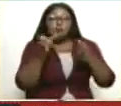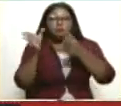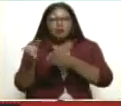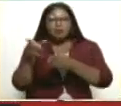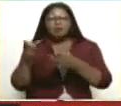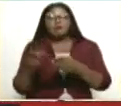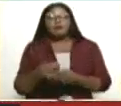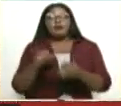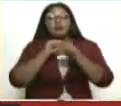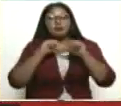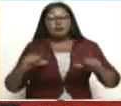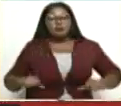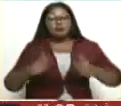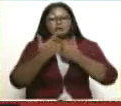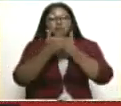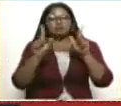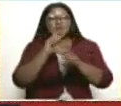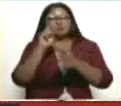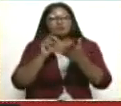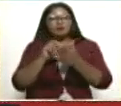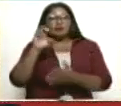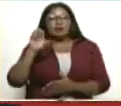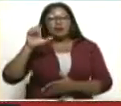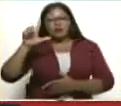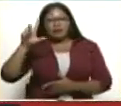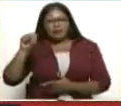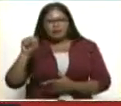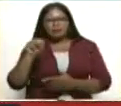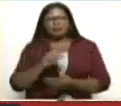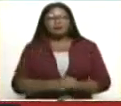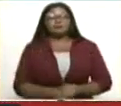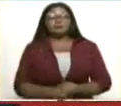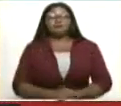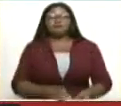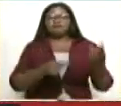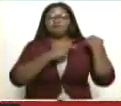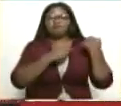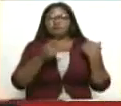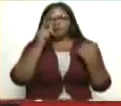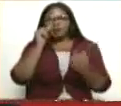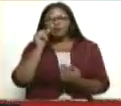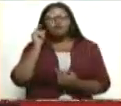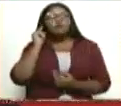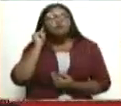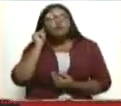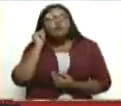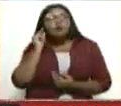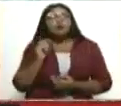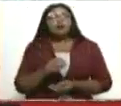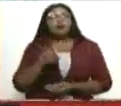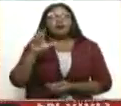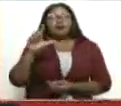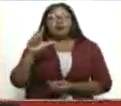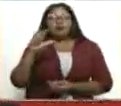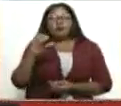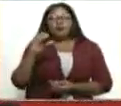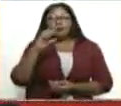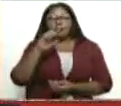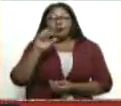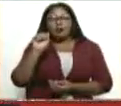el Ejército de Liberación Nacional, ELN, a cargo de Claudia Rodríguez y Adelaida Jiménez.